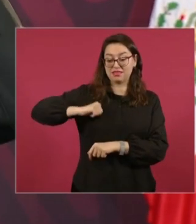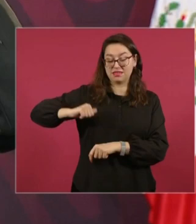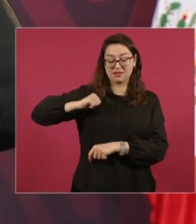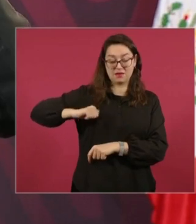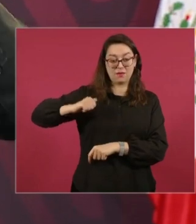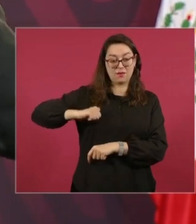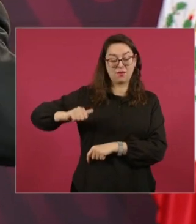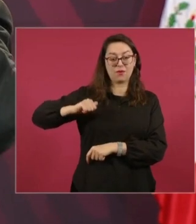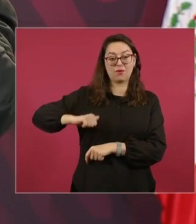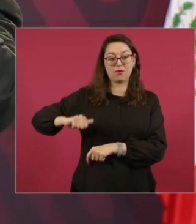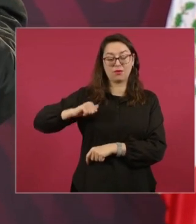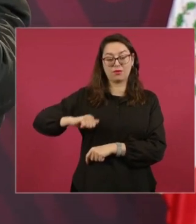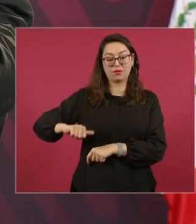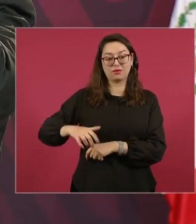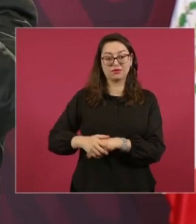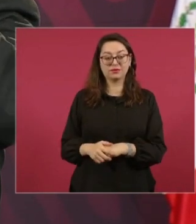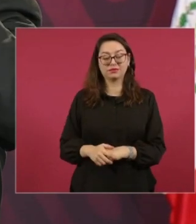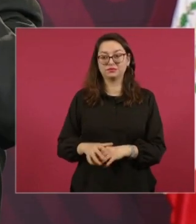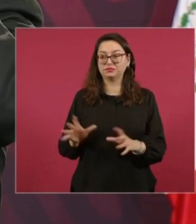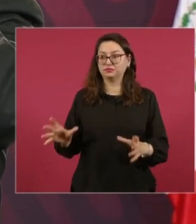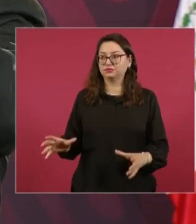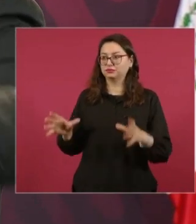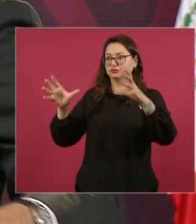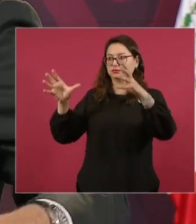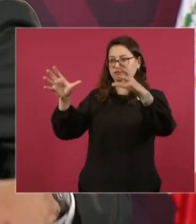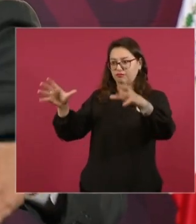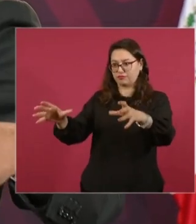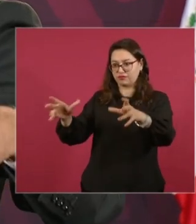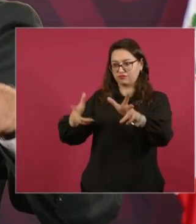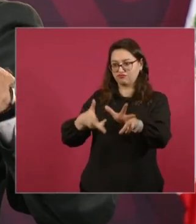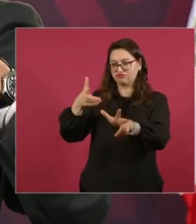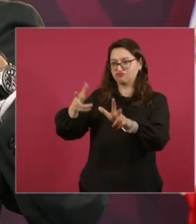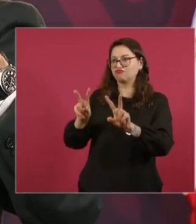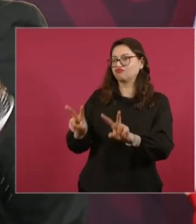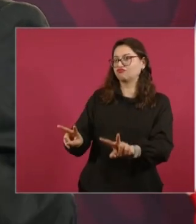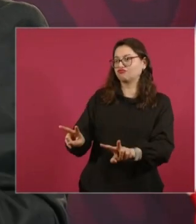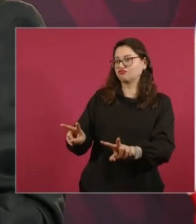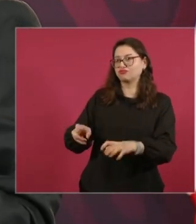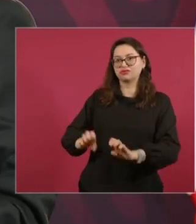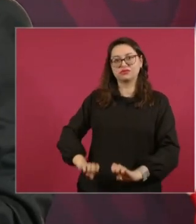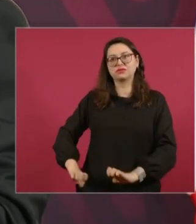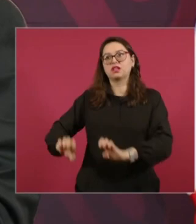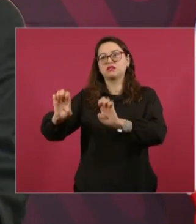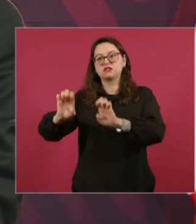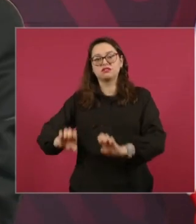que tienen de adorno las edificaciones.